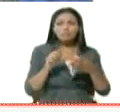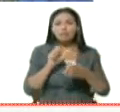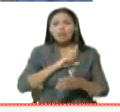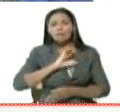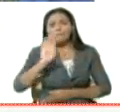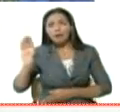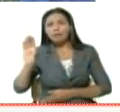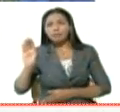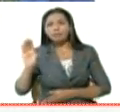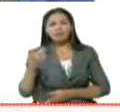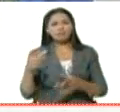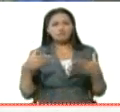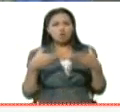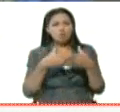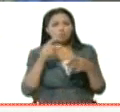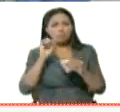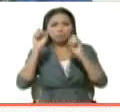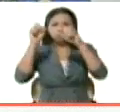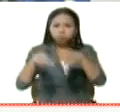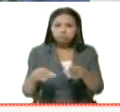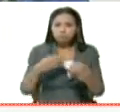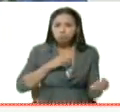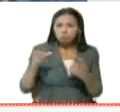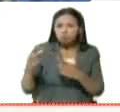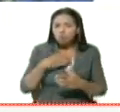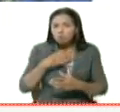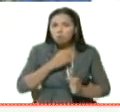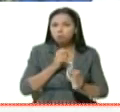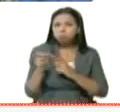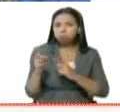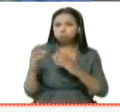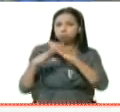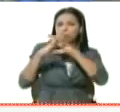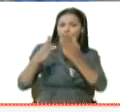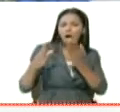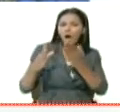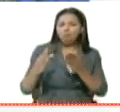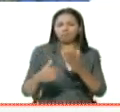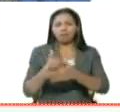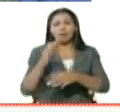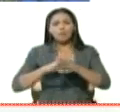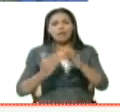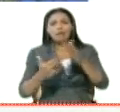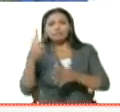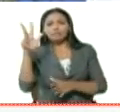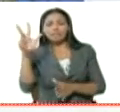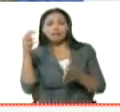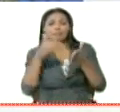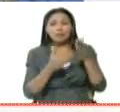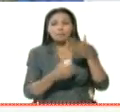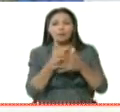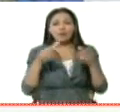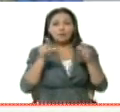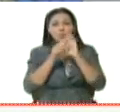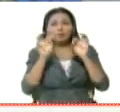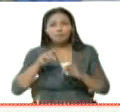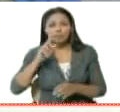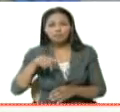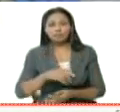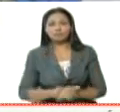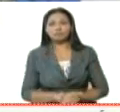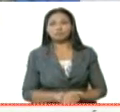Partido Patria para Todos. Y así podíamos mencionar, son más de 3.000 cuentas, y eso